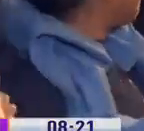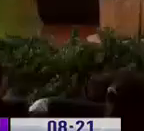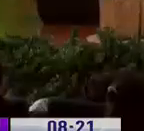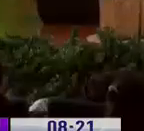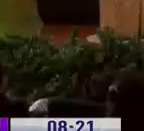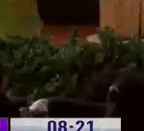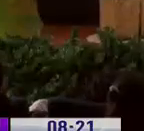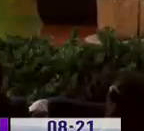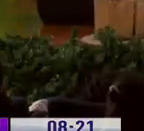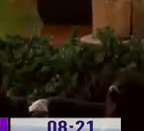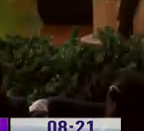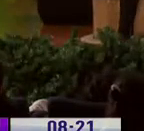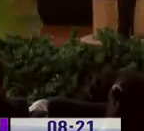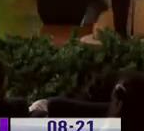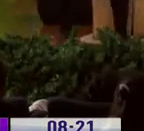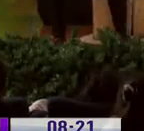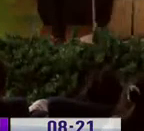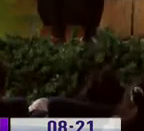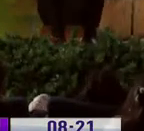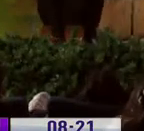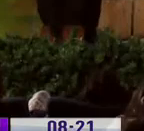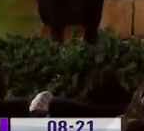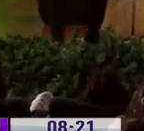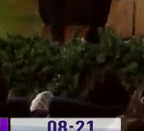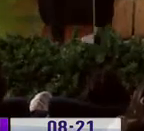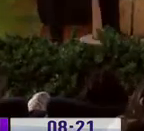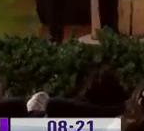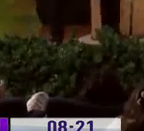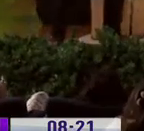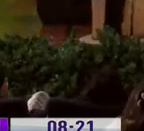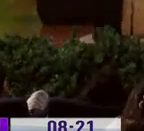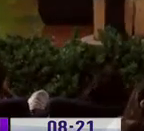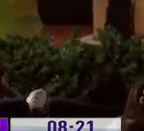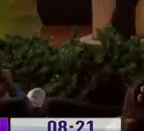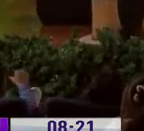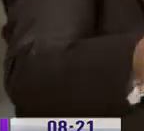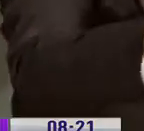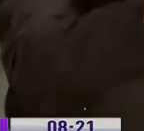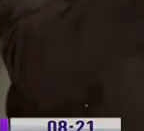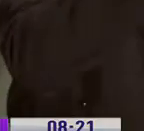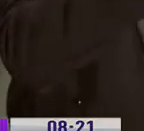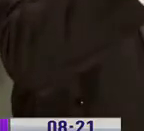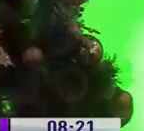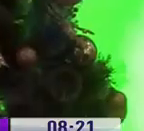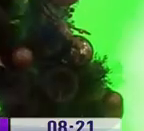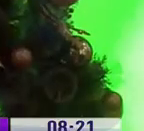Y ahora, Martín, tengo que... Eso estaba planeado. ¡Está nervioso! ¡Está nervioso!